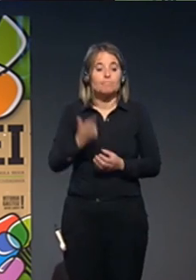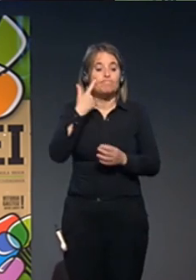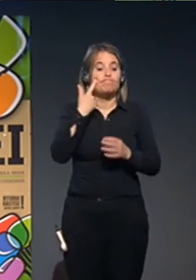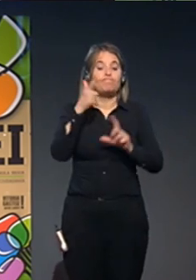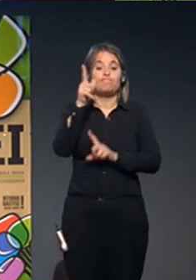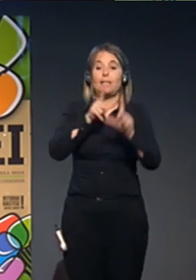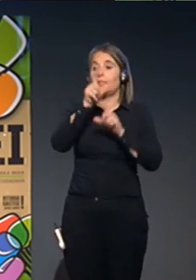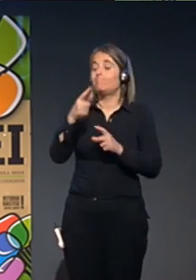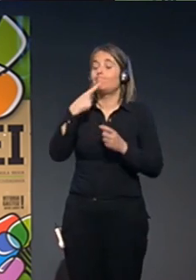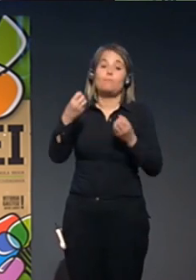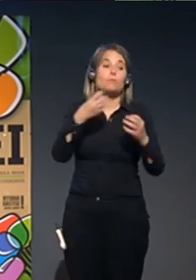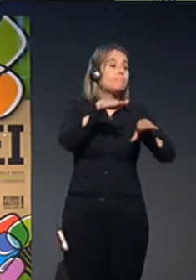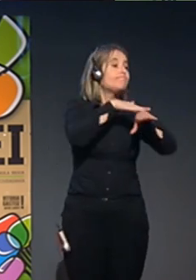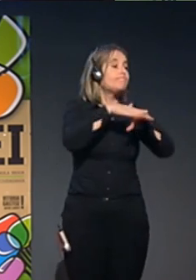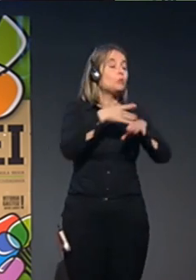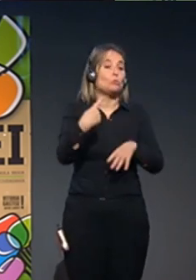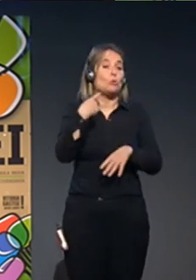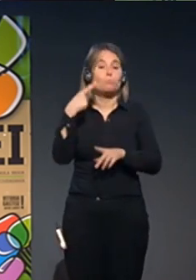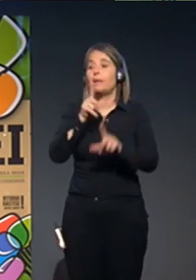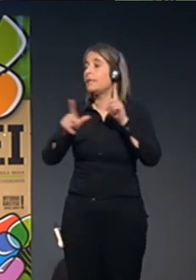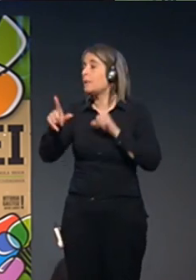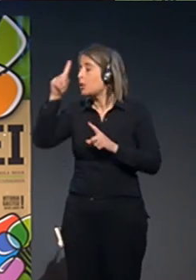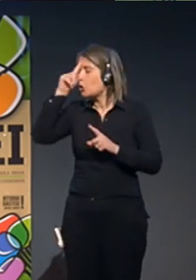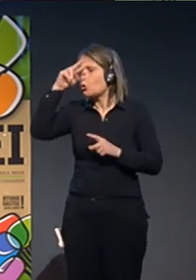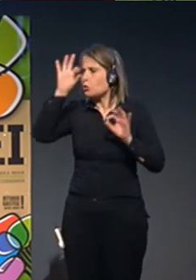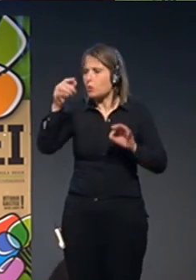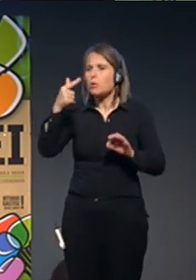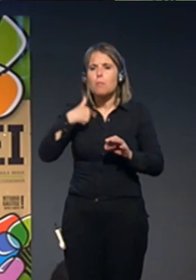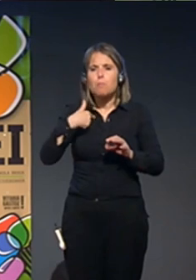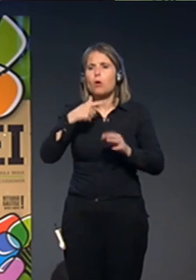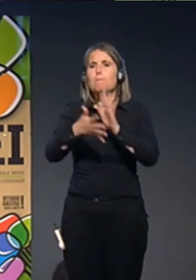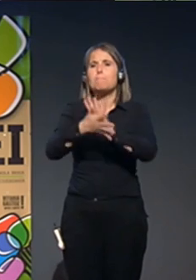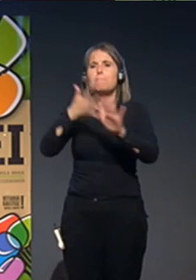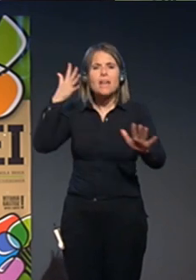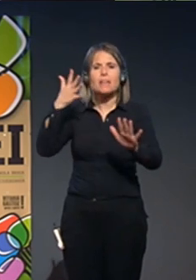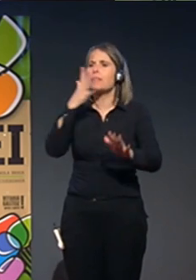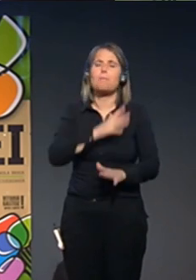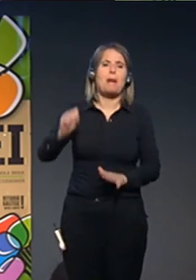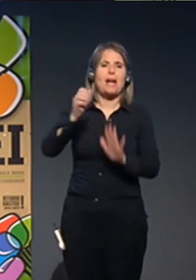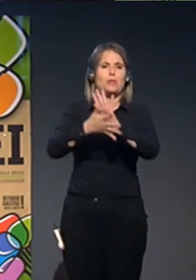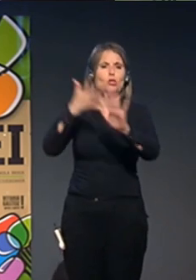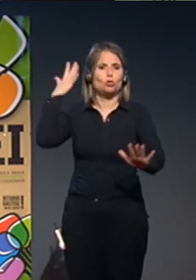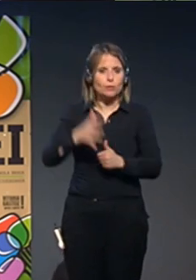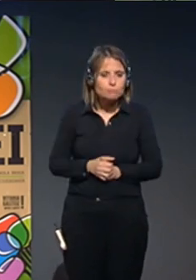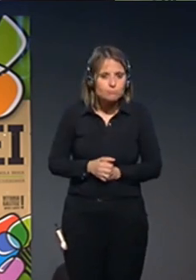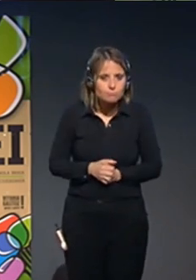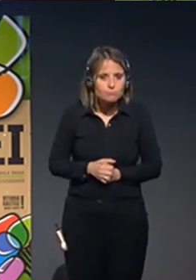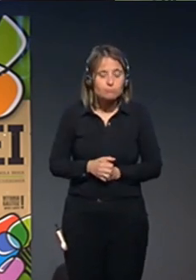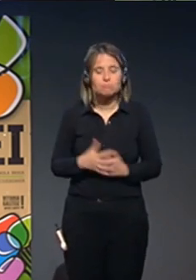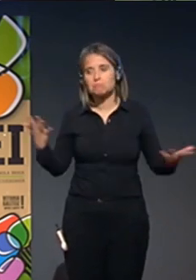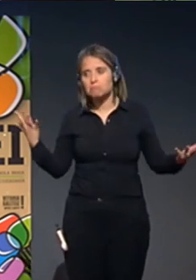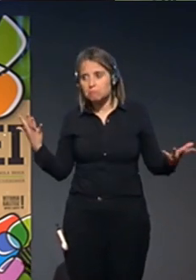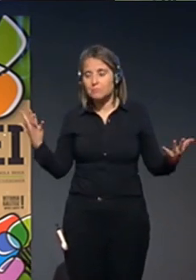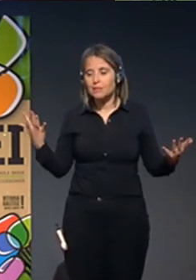pasajeros señores nos hemos perdido pero no se preocupen porque mantenemos una velocidad excelente Bueno